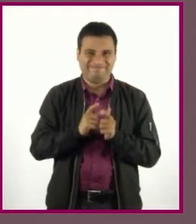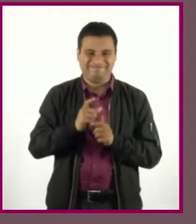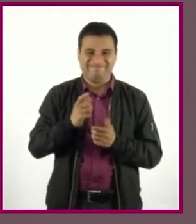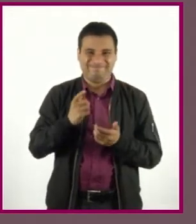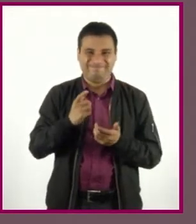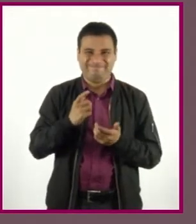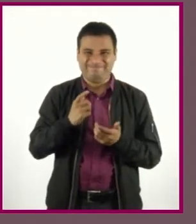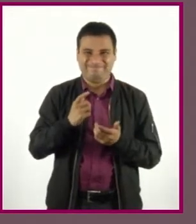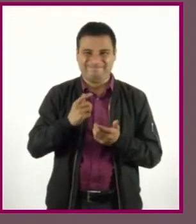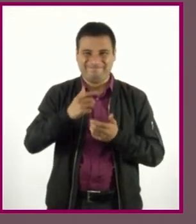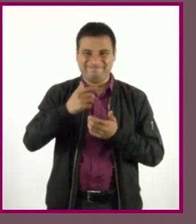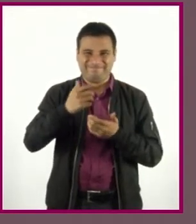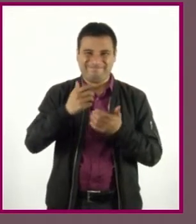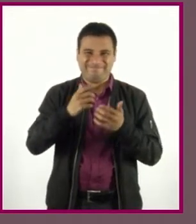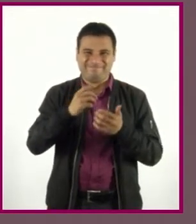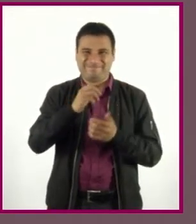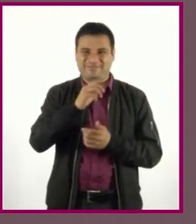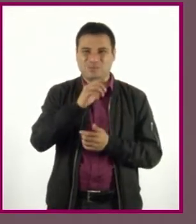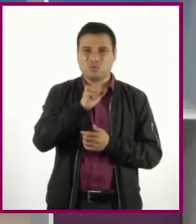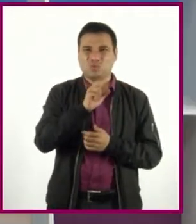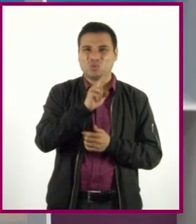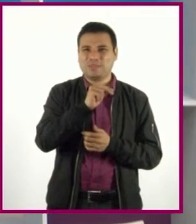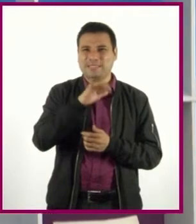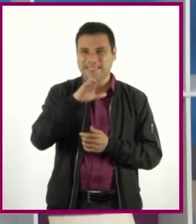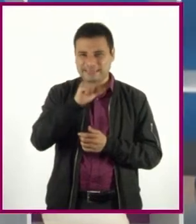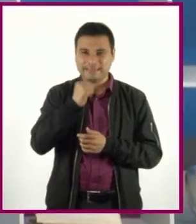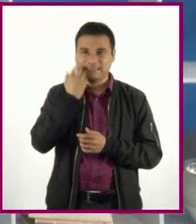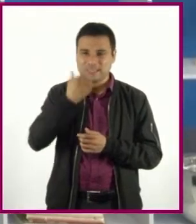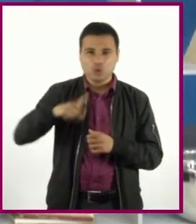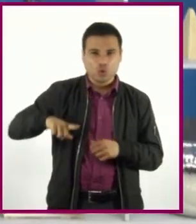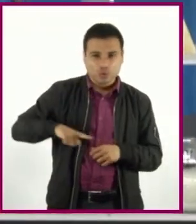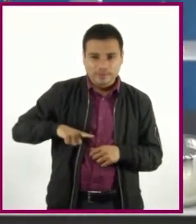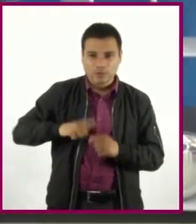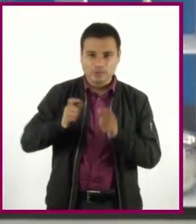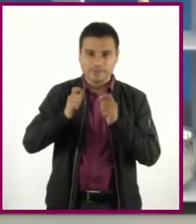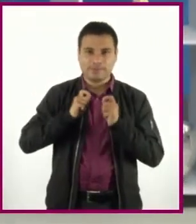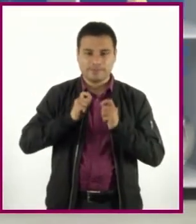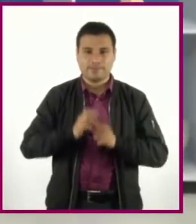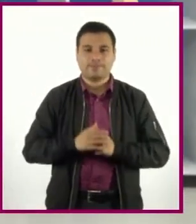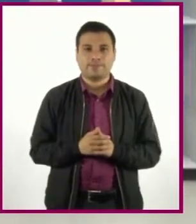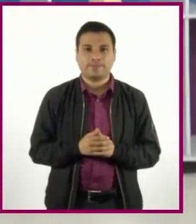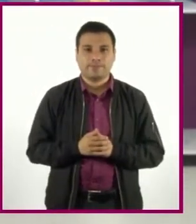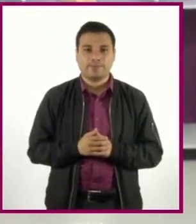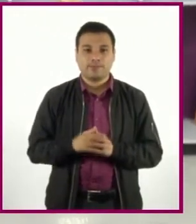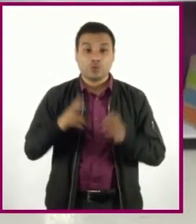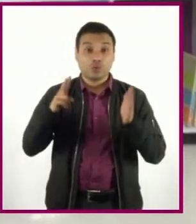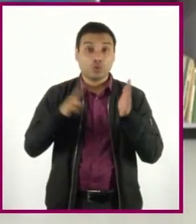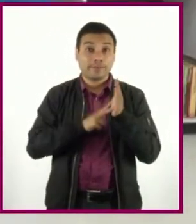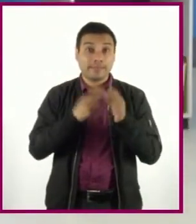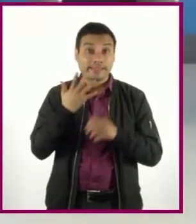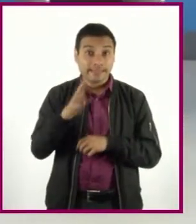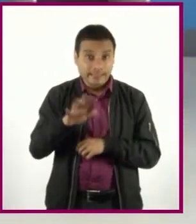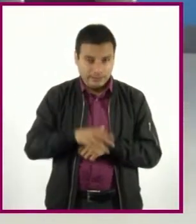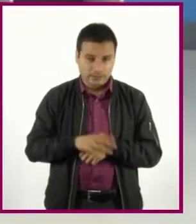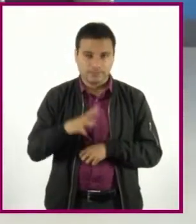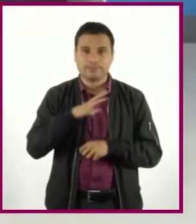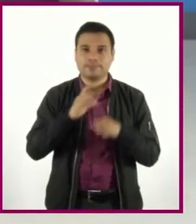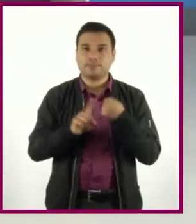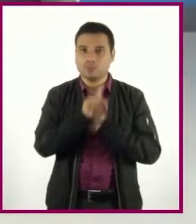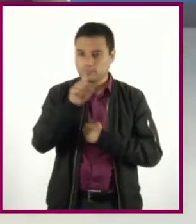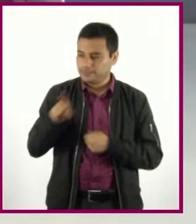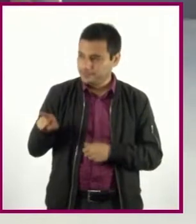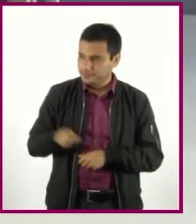suníes, que buscaban llegar al poder. En el año 2010 comenzó lo que se conoce como la Primavera